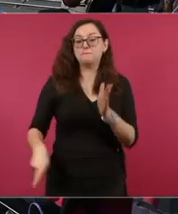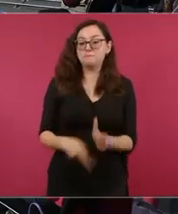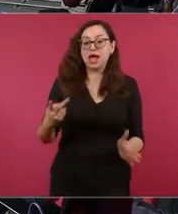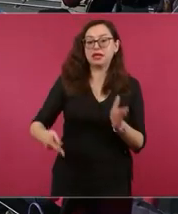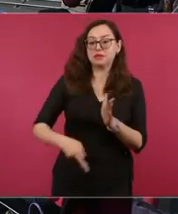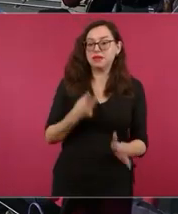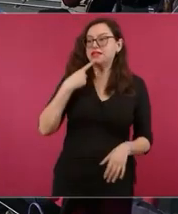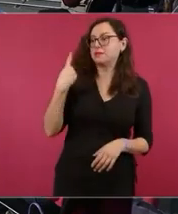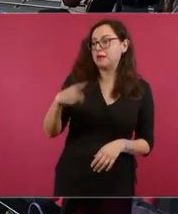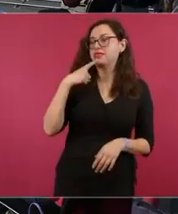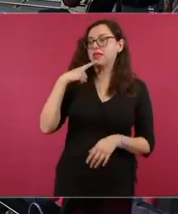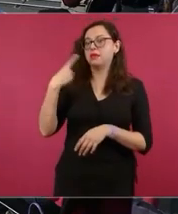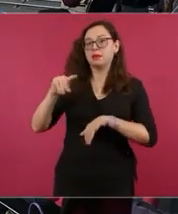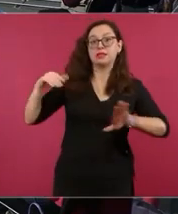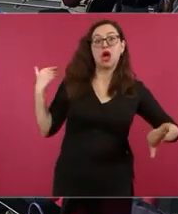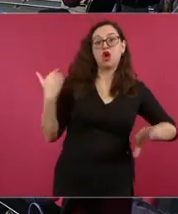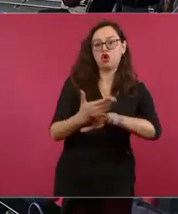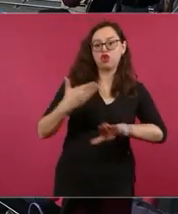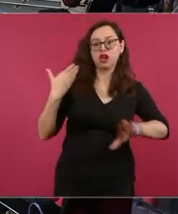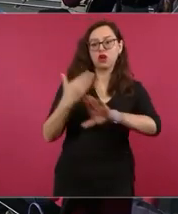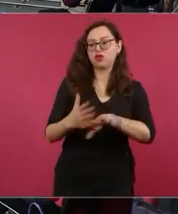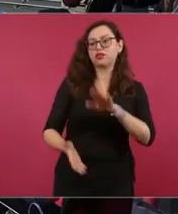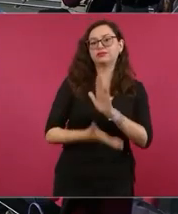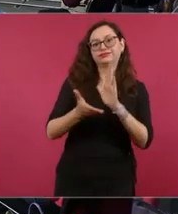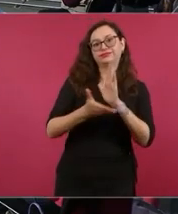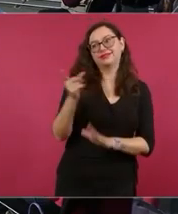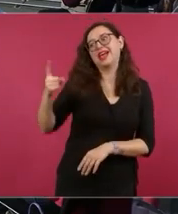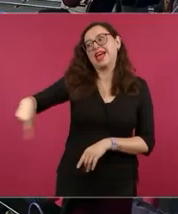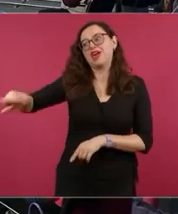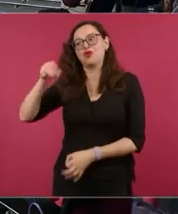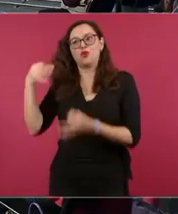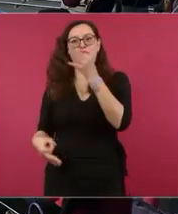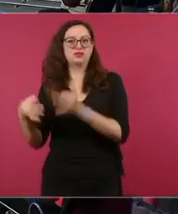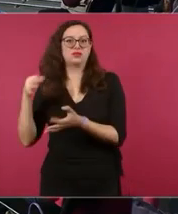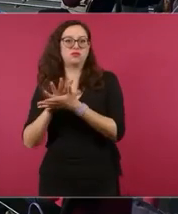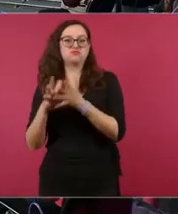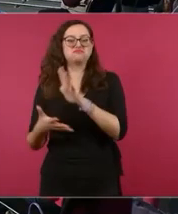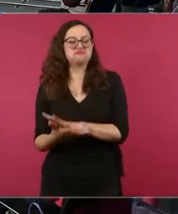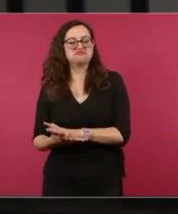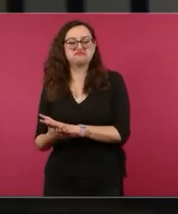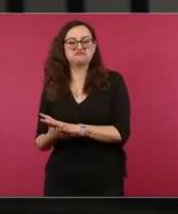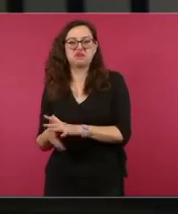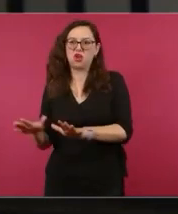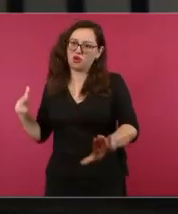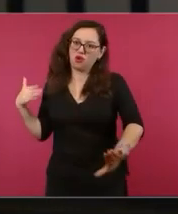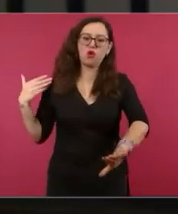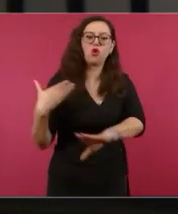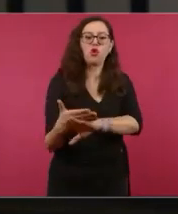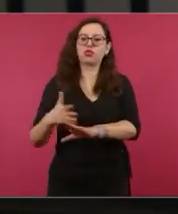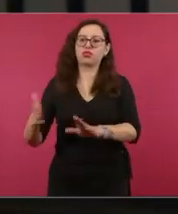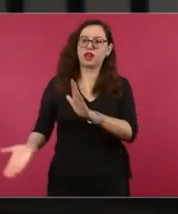jueces, magistrados y ministros que les otorgaban estos amparos, que se desarrollara pues toda